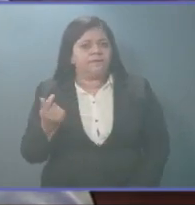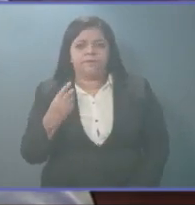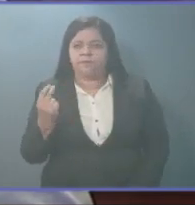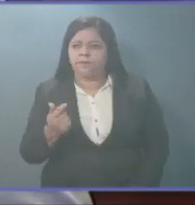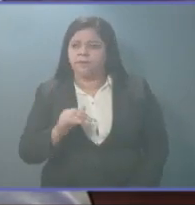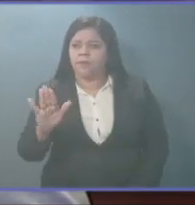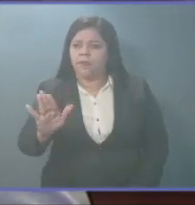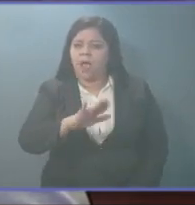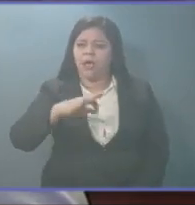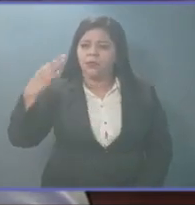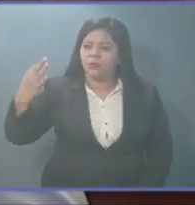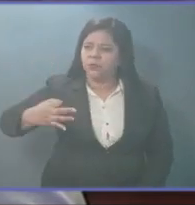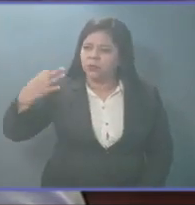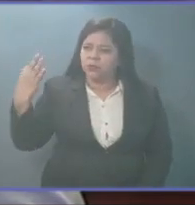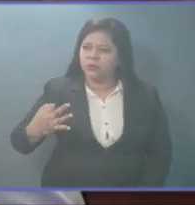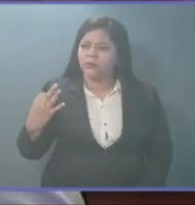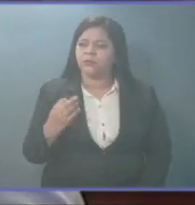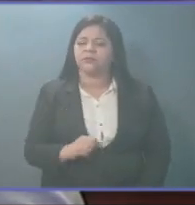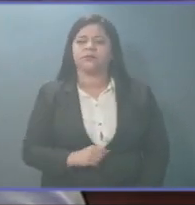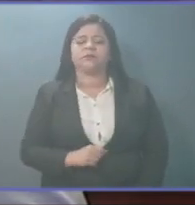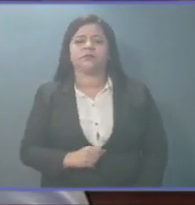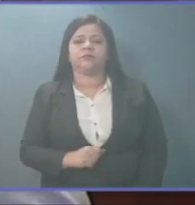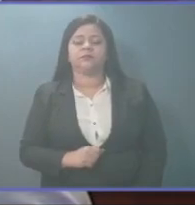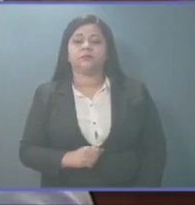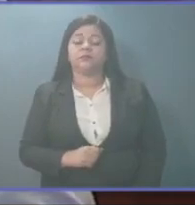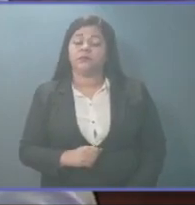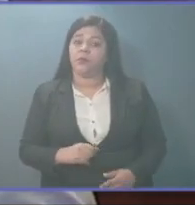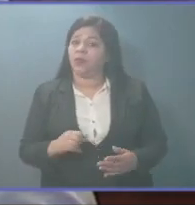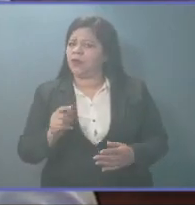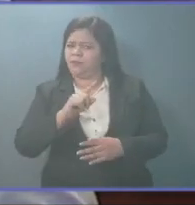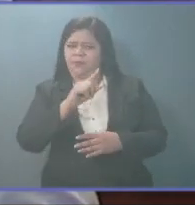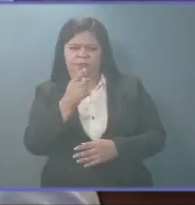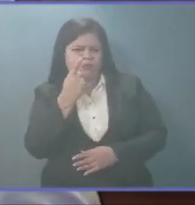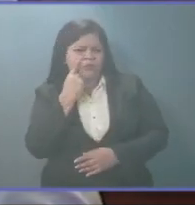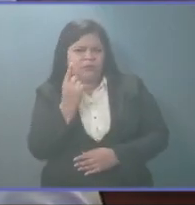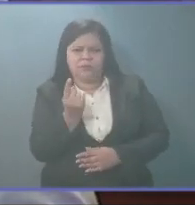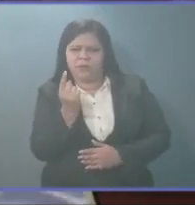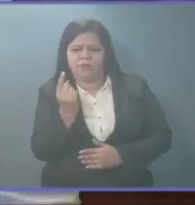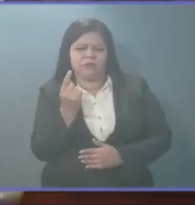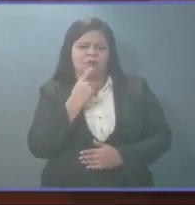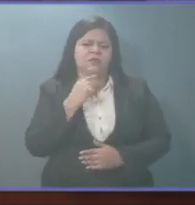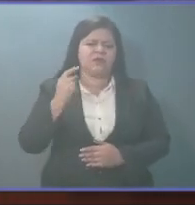a las necesidades de todos los salvadoreños, sin distinción de ningún tipo.